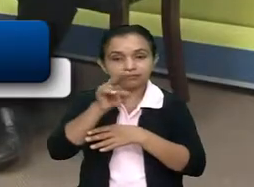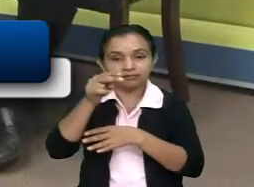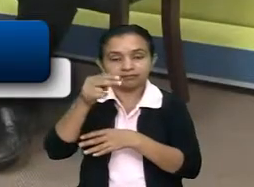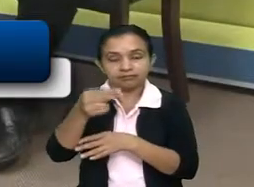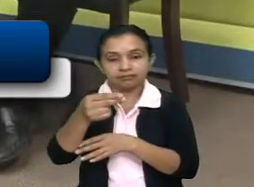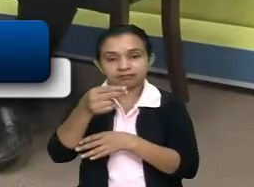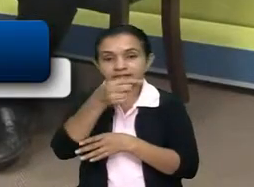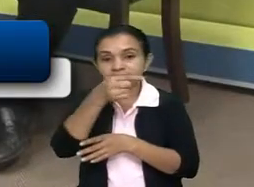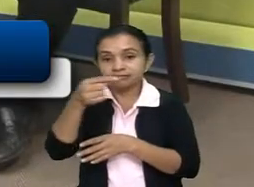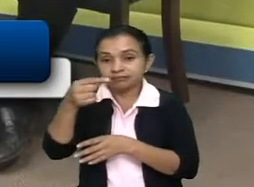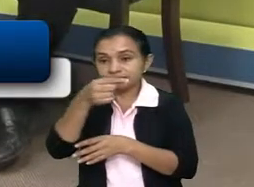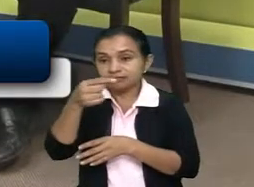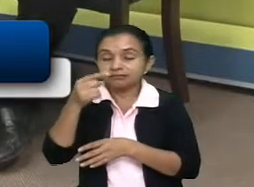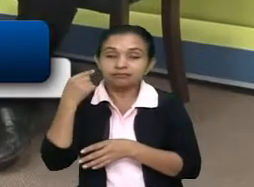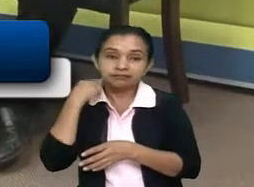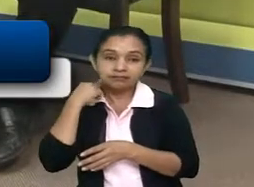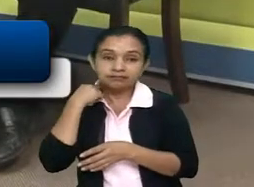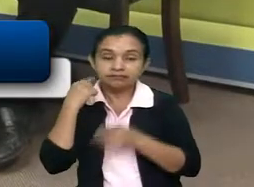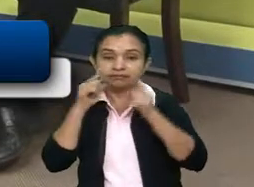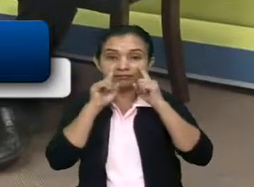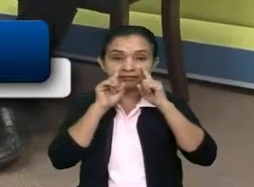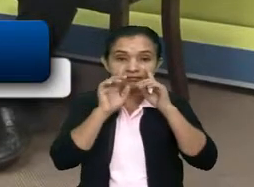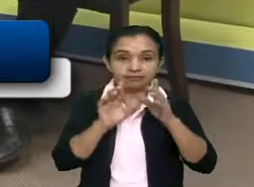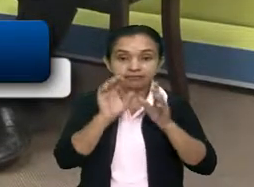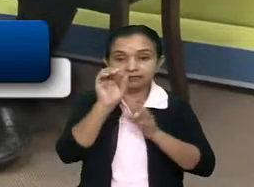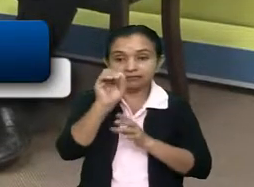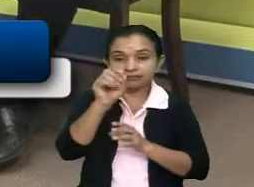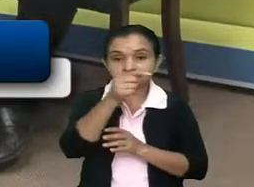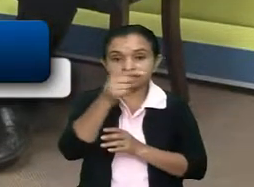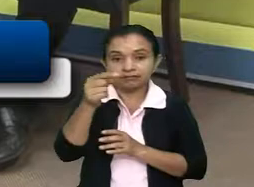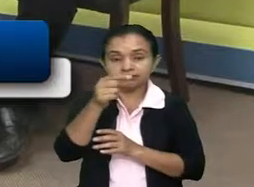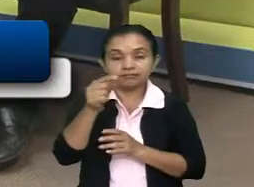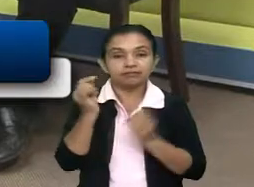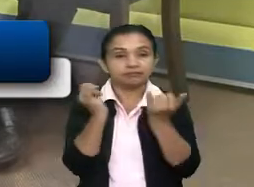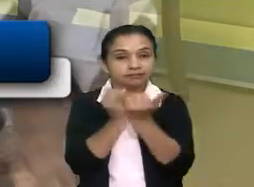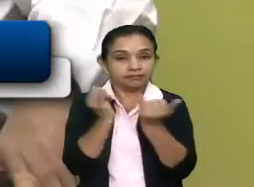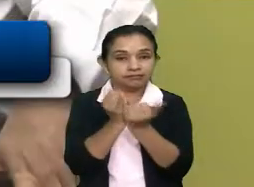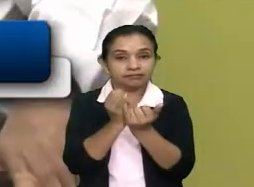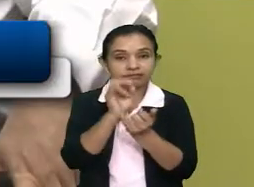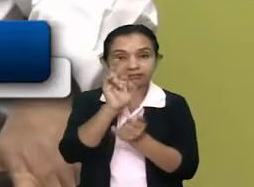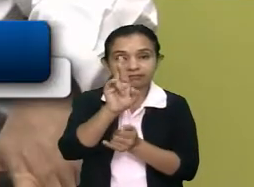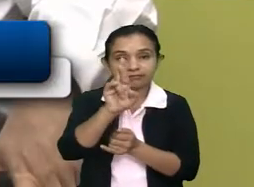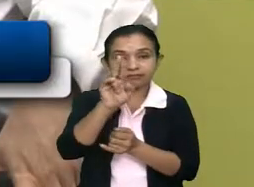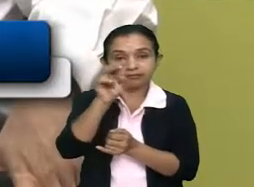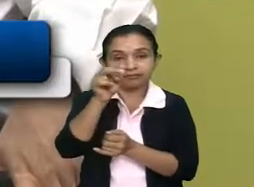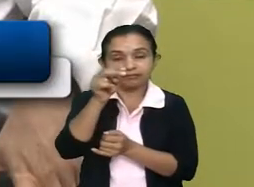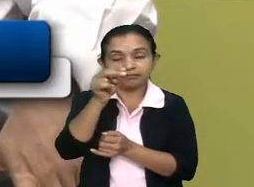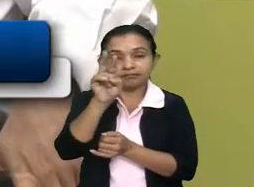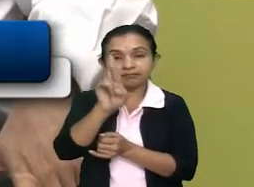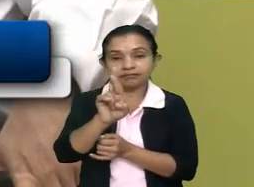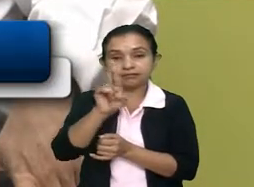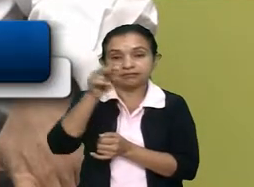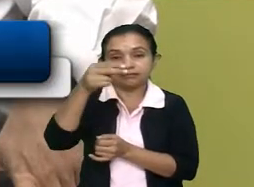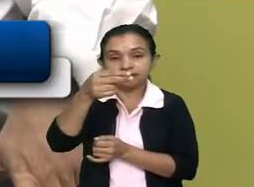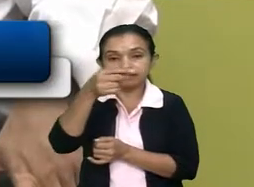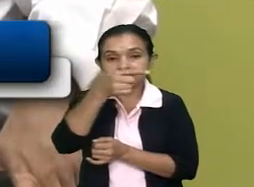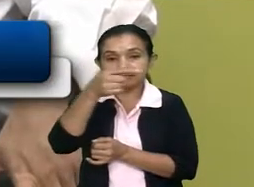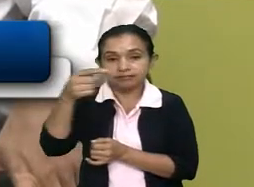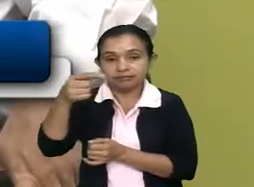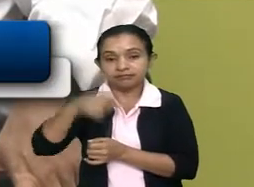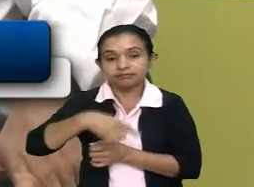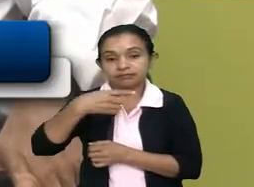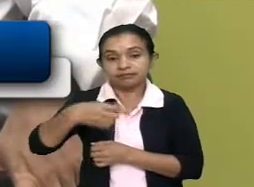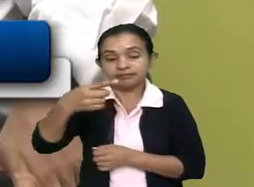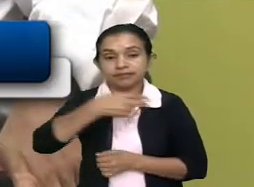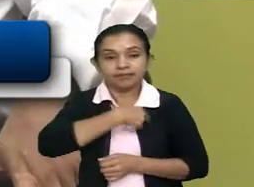tenemos reservas no solamente do positivo sino que tenemos reservas también de rh negativos para cubrir esa necesidad diaria que se va